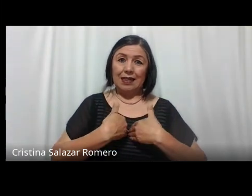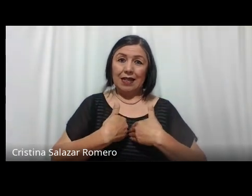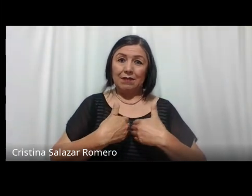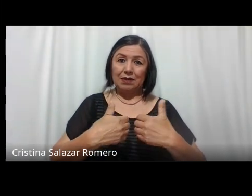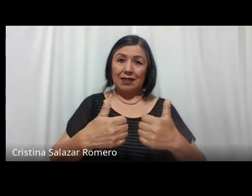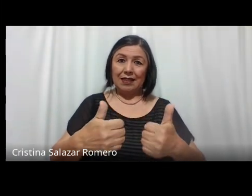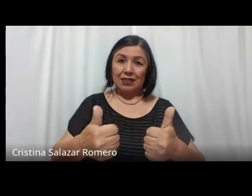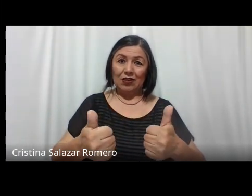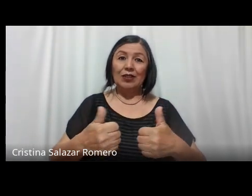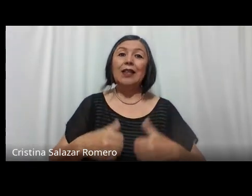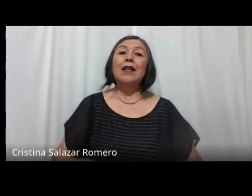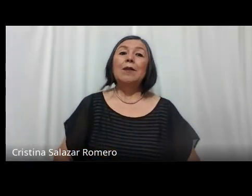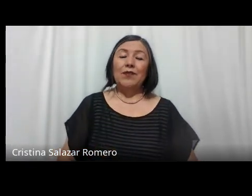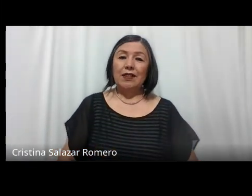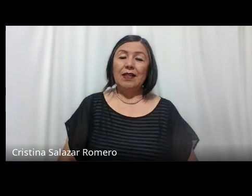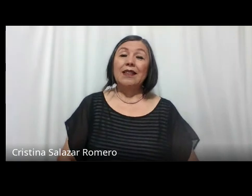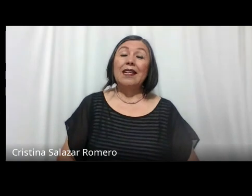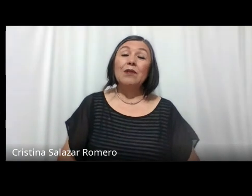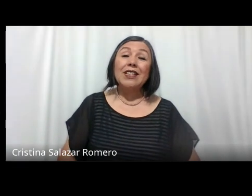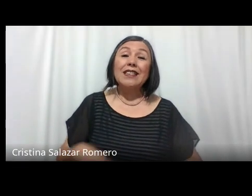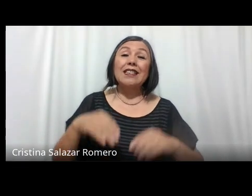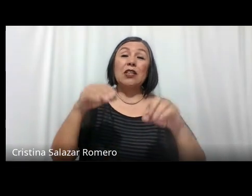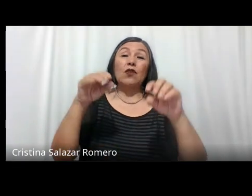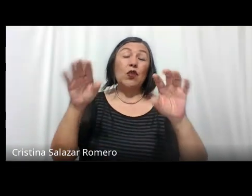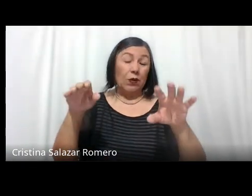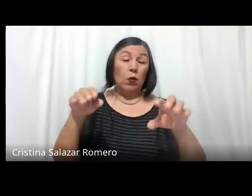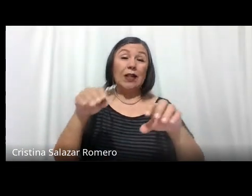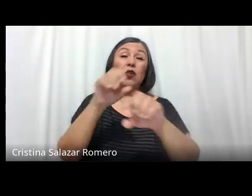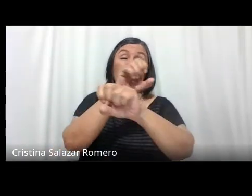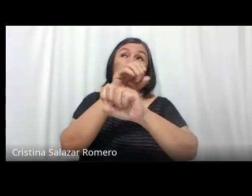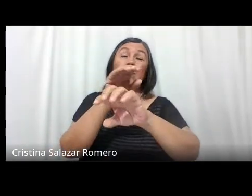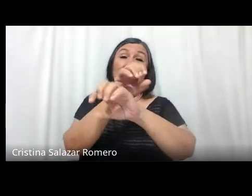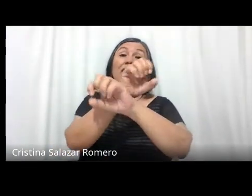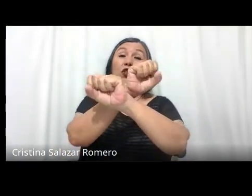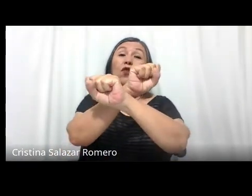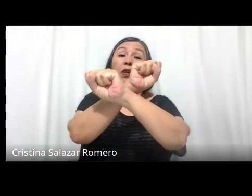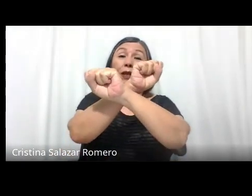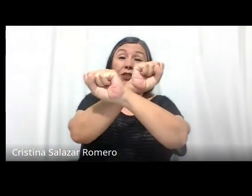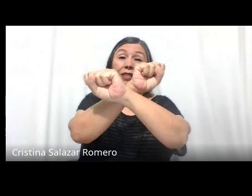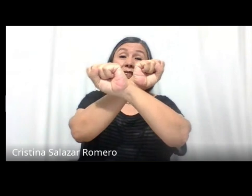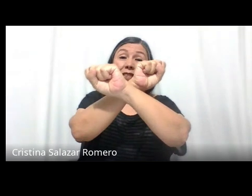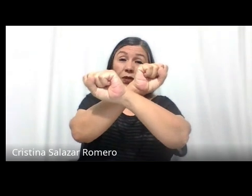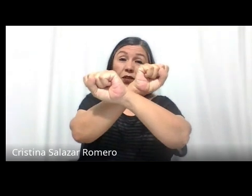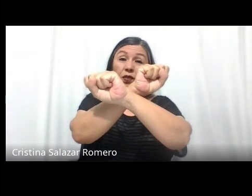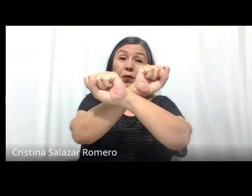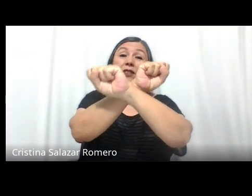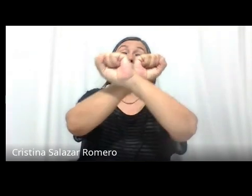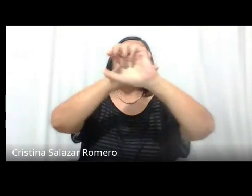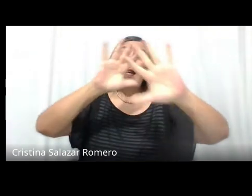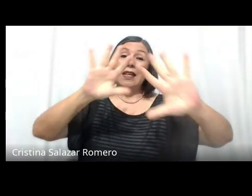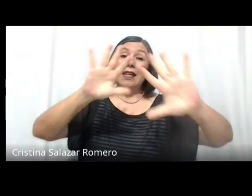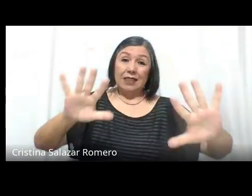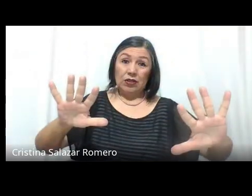Sigue la misma dirección, ¿sí? Tenemos señas que se configuran, que utilizan 2 configuraciones. Esta es una